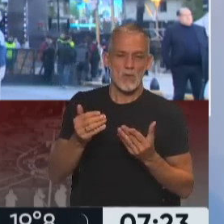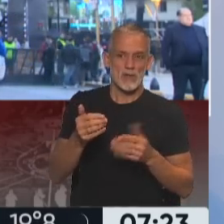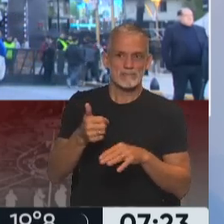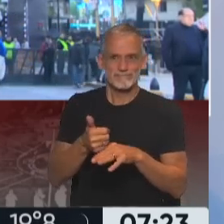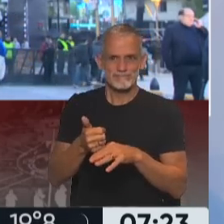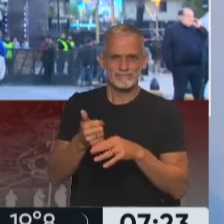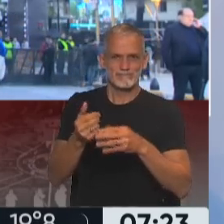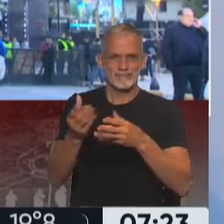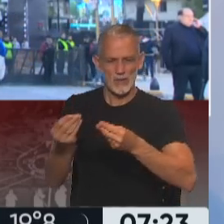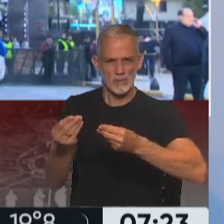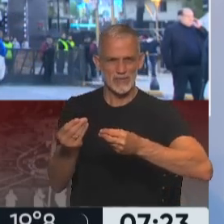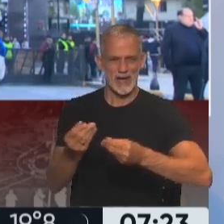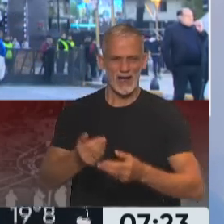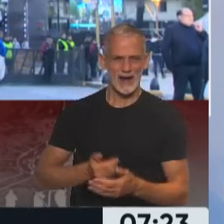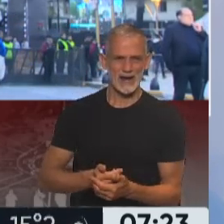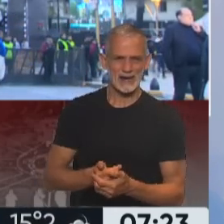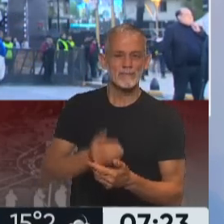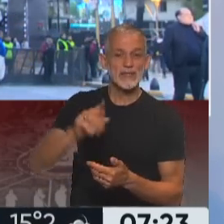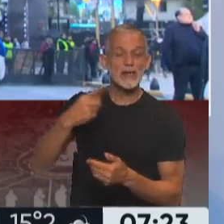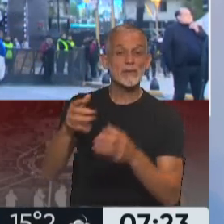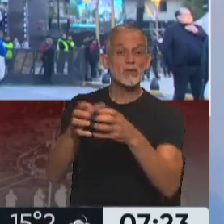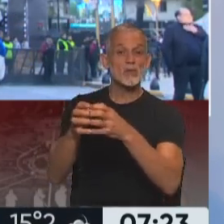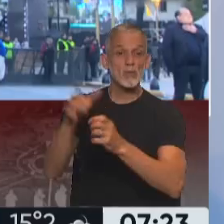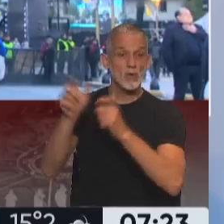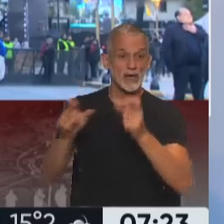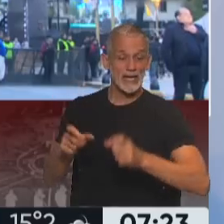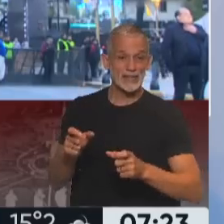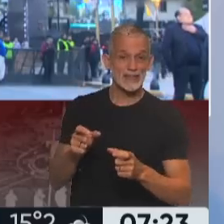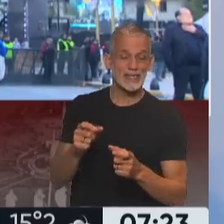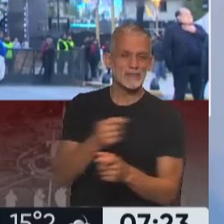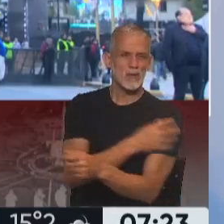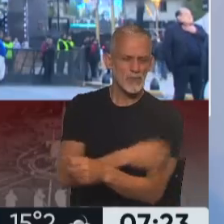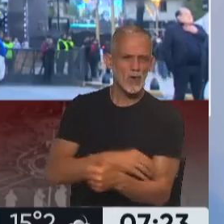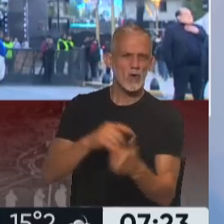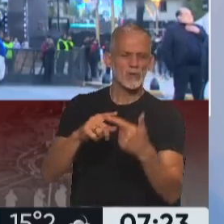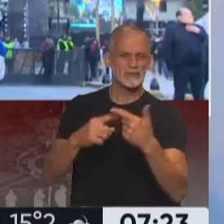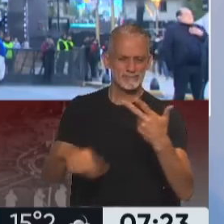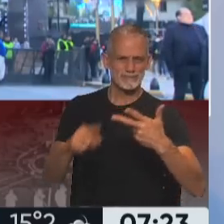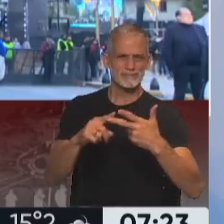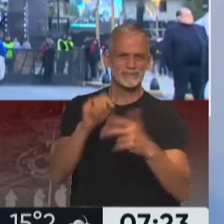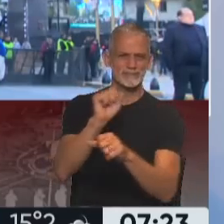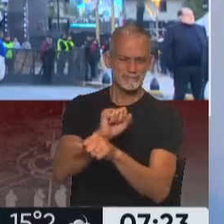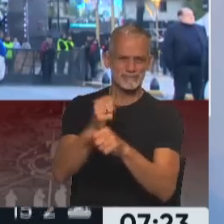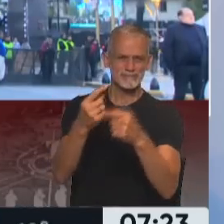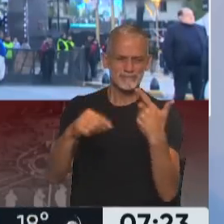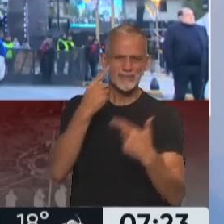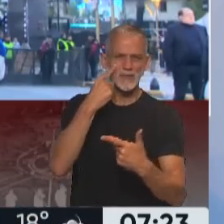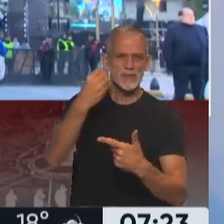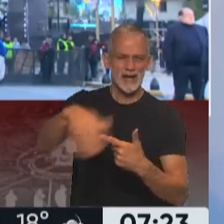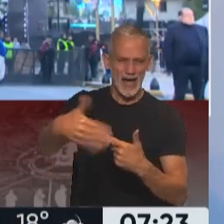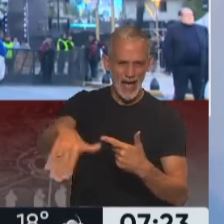para acompañar. Y después tenés ese otro grupo de gente, pobres, carenciados, gente en situación de